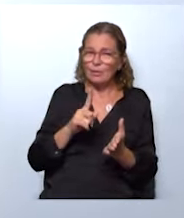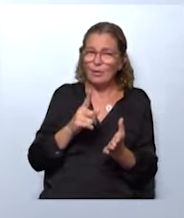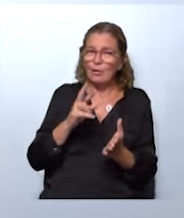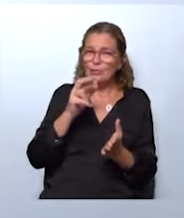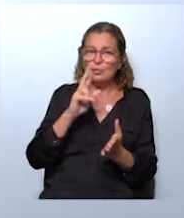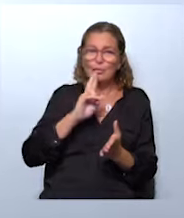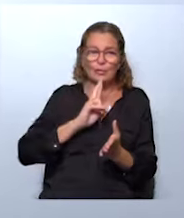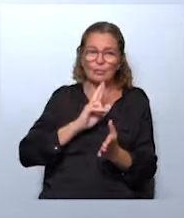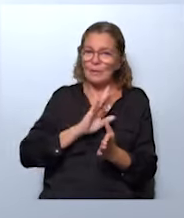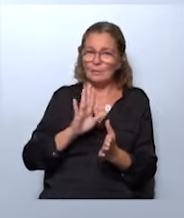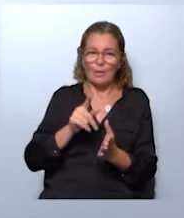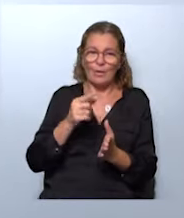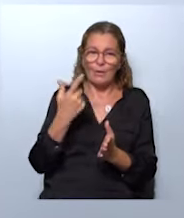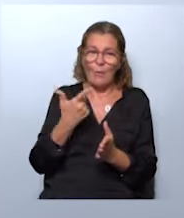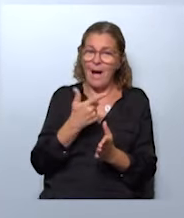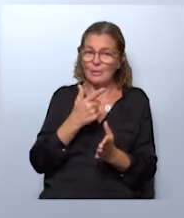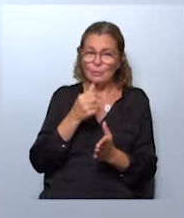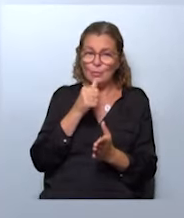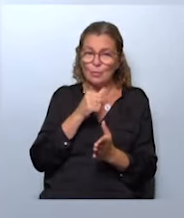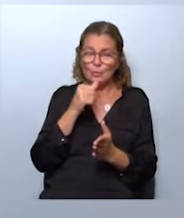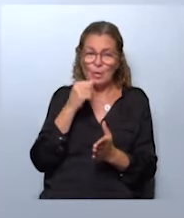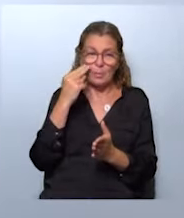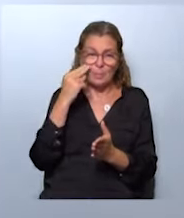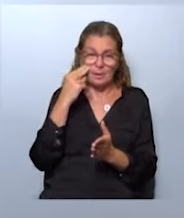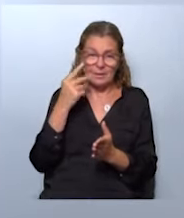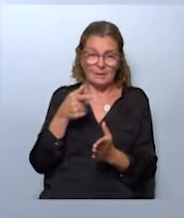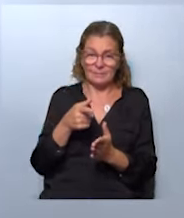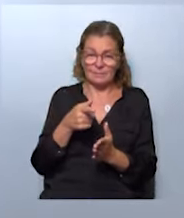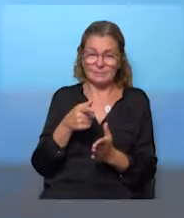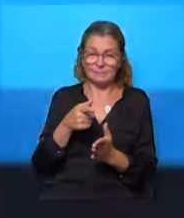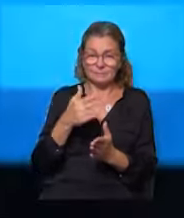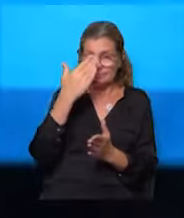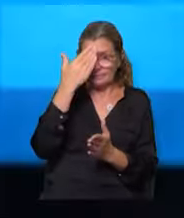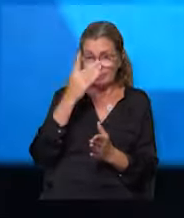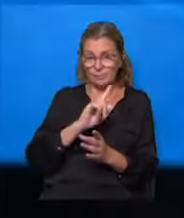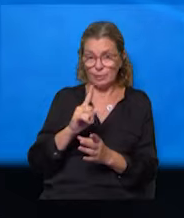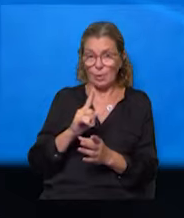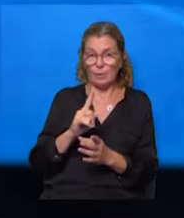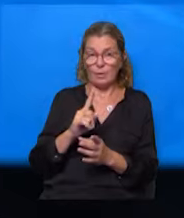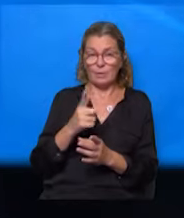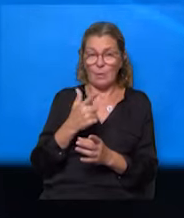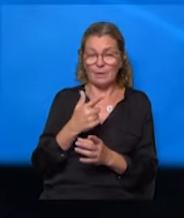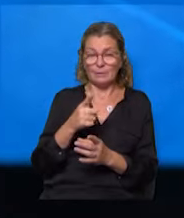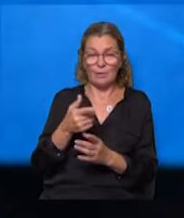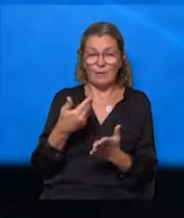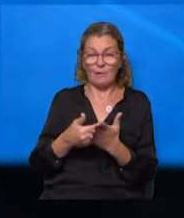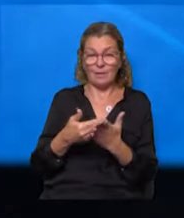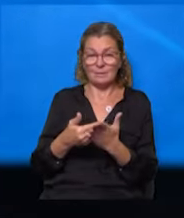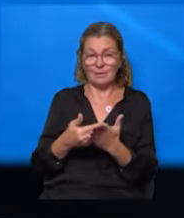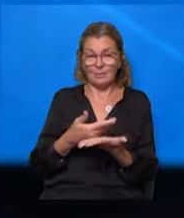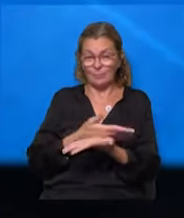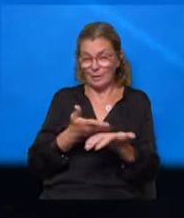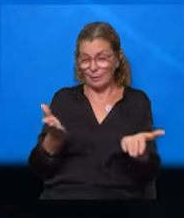resuelto estos temas que no los había resuelto esencialmente el frente amplio y que tampoco están resueltos ahora el